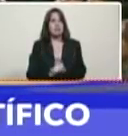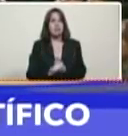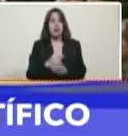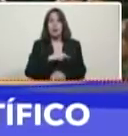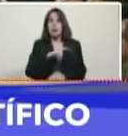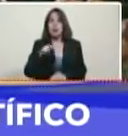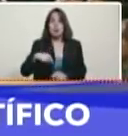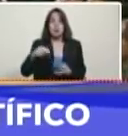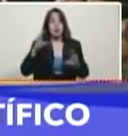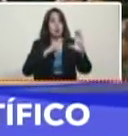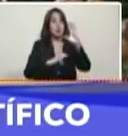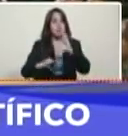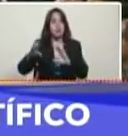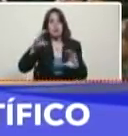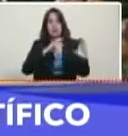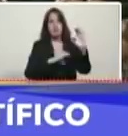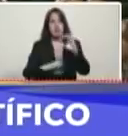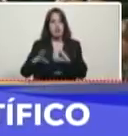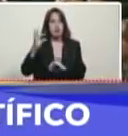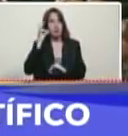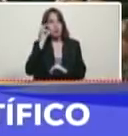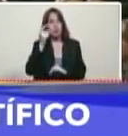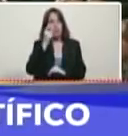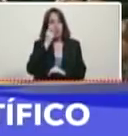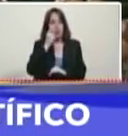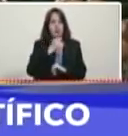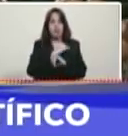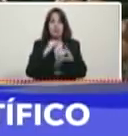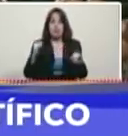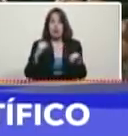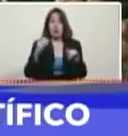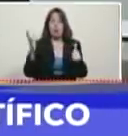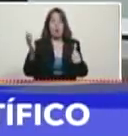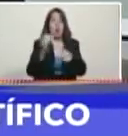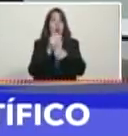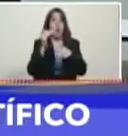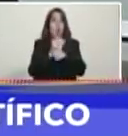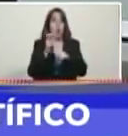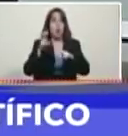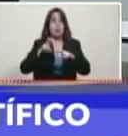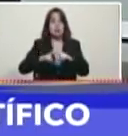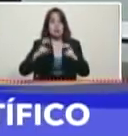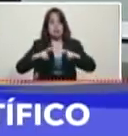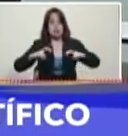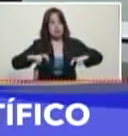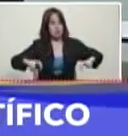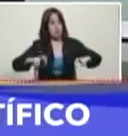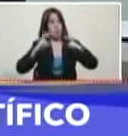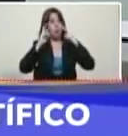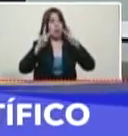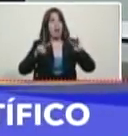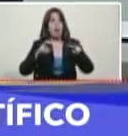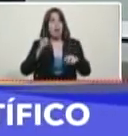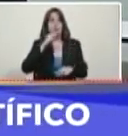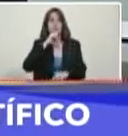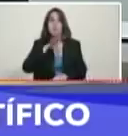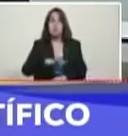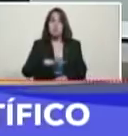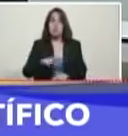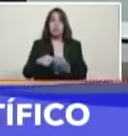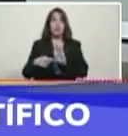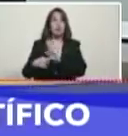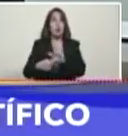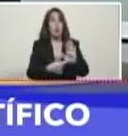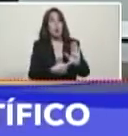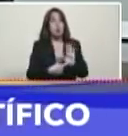los científicos y las científicas es ya un logro estar sentados acá en esta mesa. Y creo que esta historia la tiene que conocer todo el